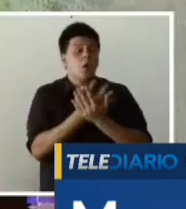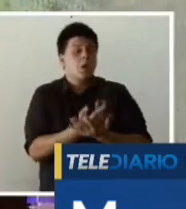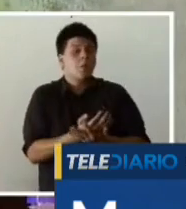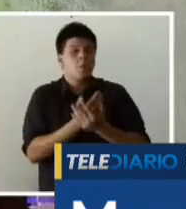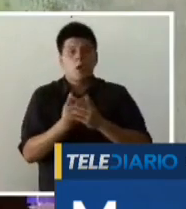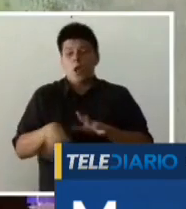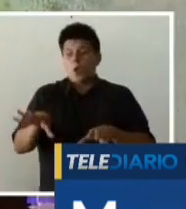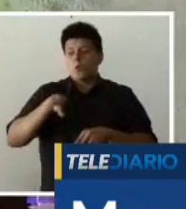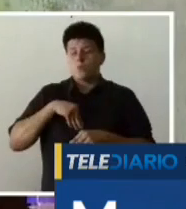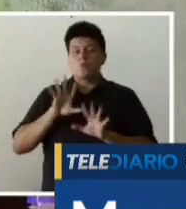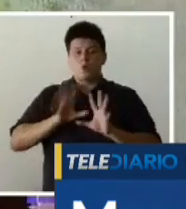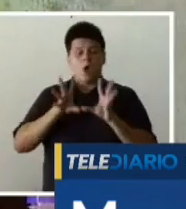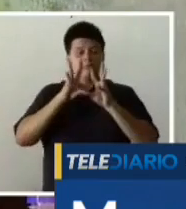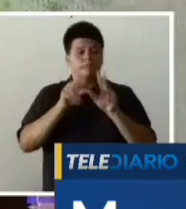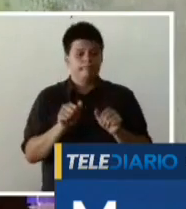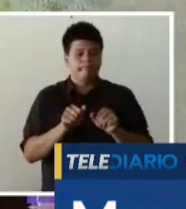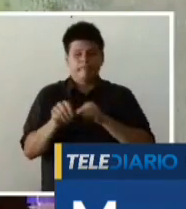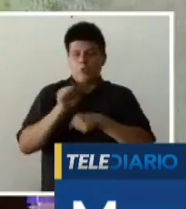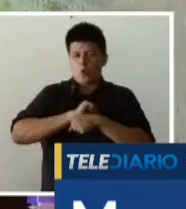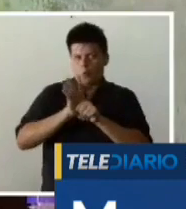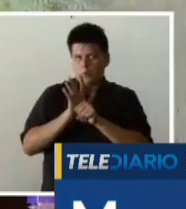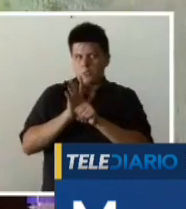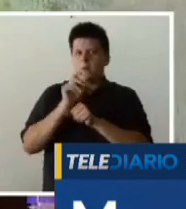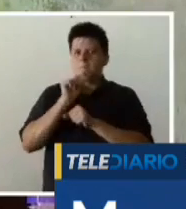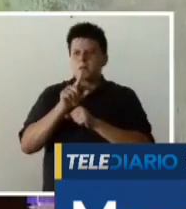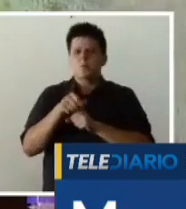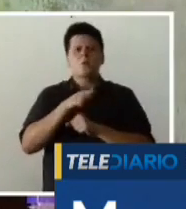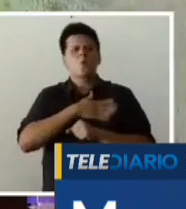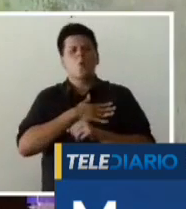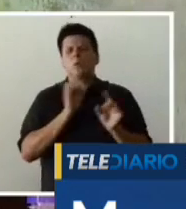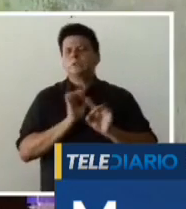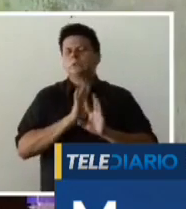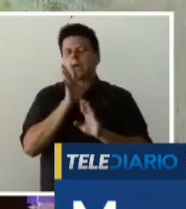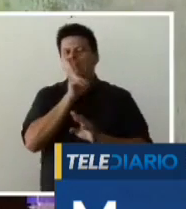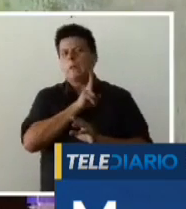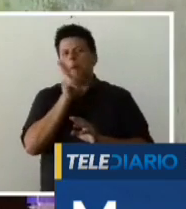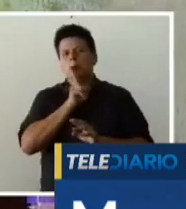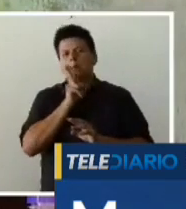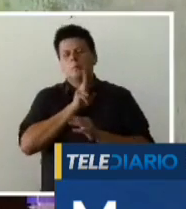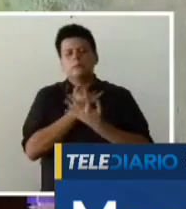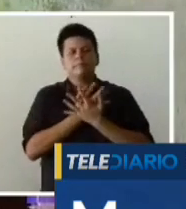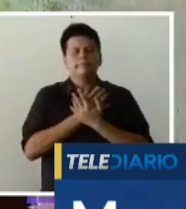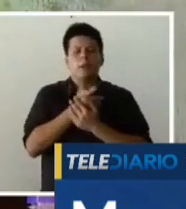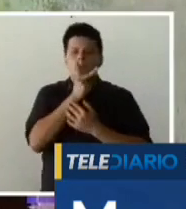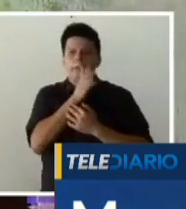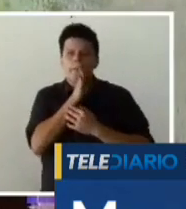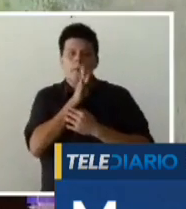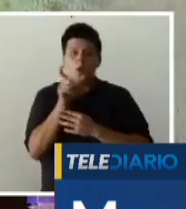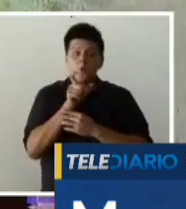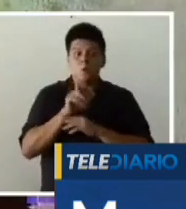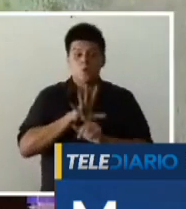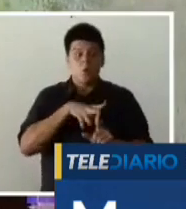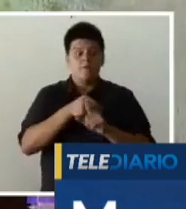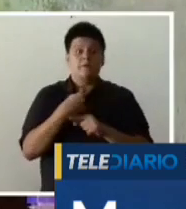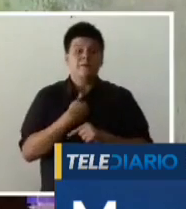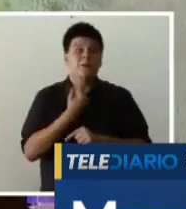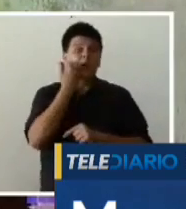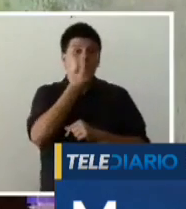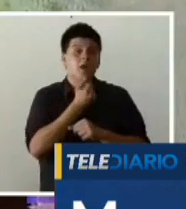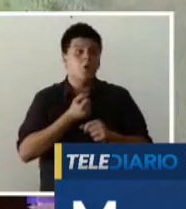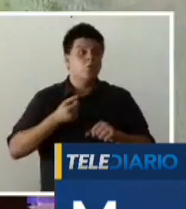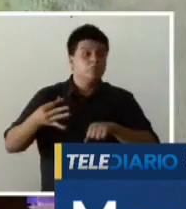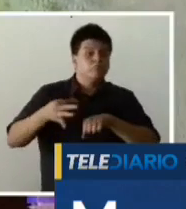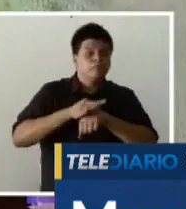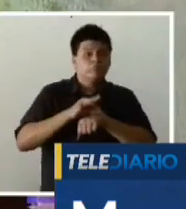y dices, déjame esperarme por si le da a mi mamá o mi papá, a lo mejor ya no vas a tener anticuerpos y cuando quieras donar ya no van a